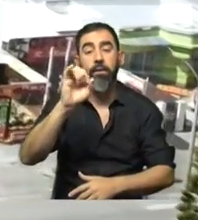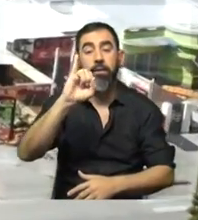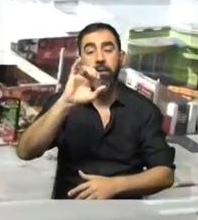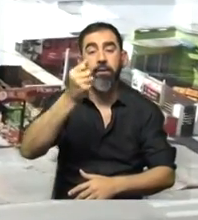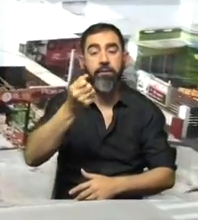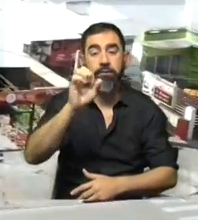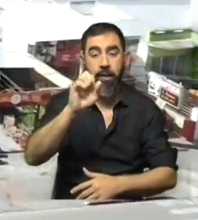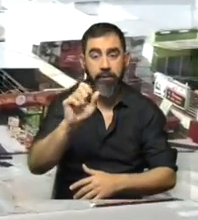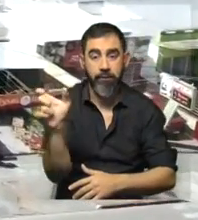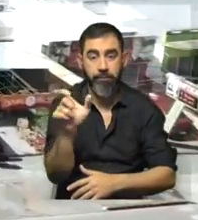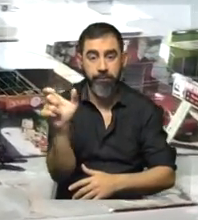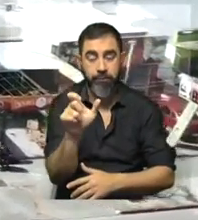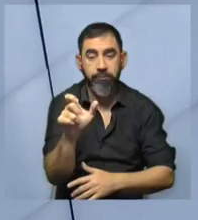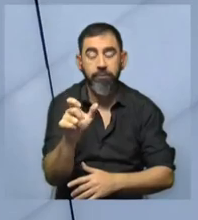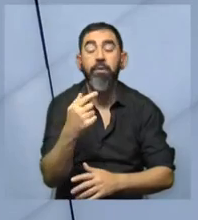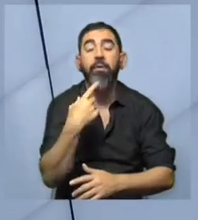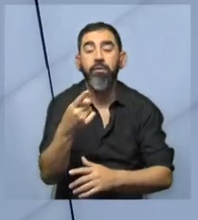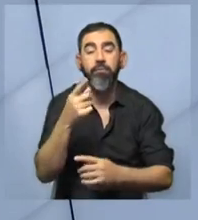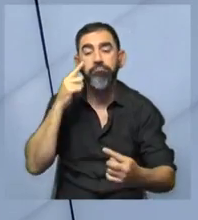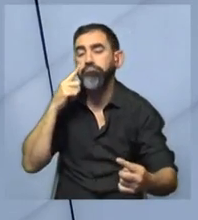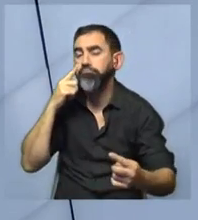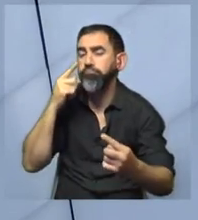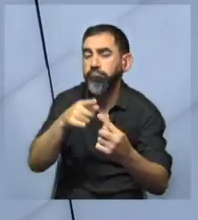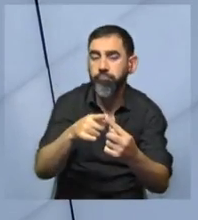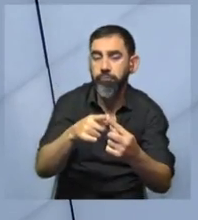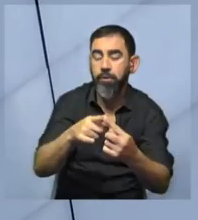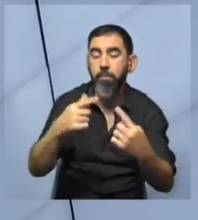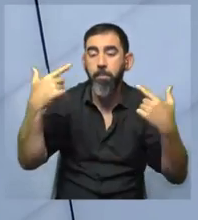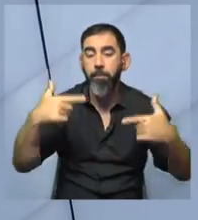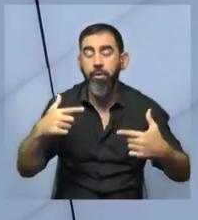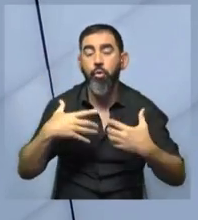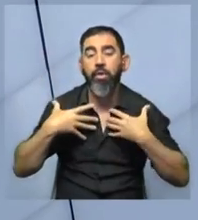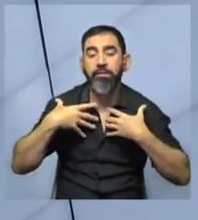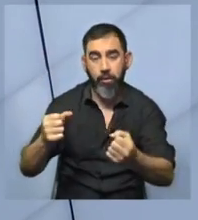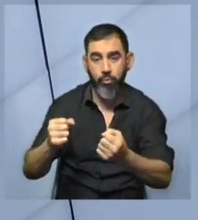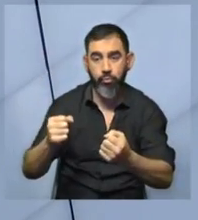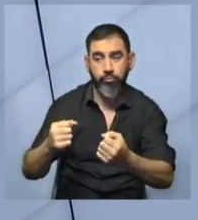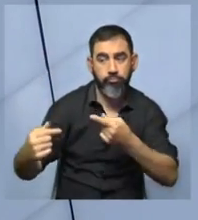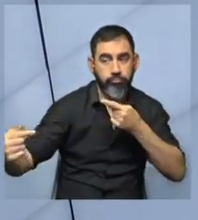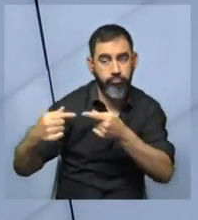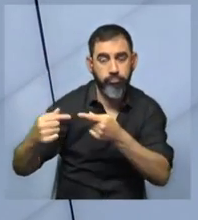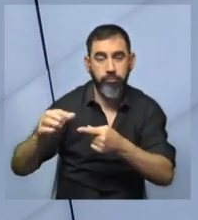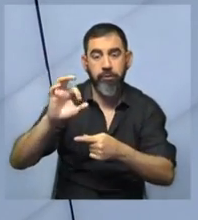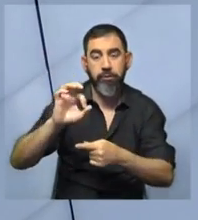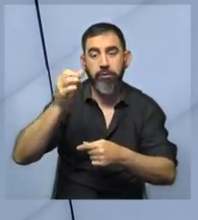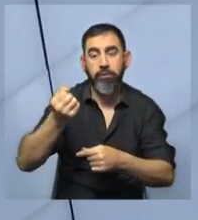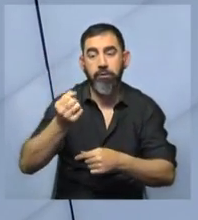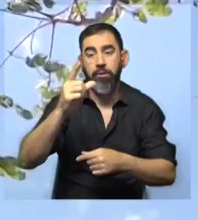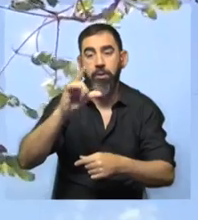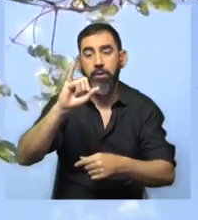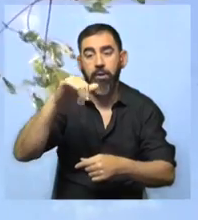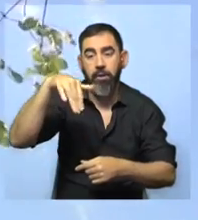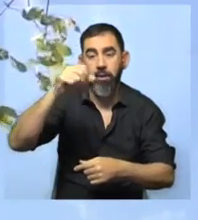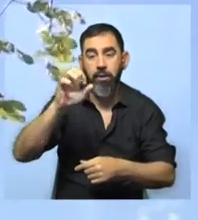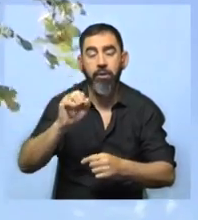que va a apuntar, en realidad apuntó contra el ministro de Salud, Daniel Salinas, respecto a